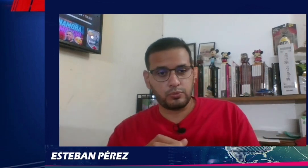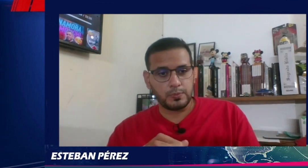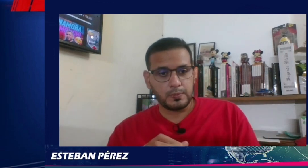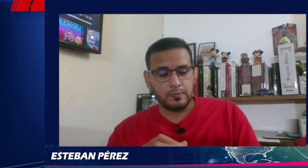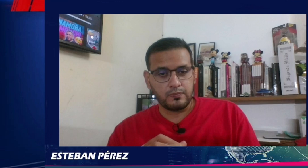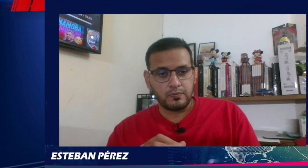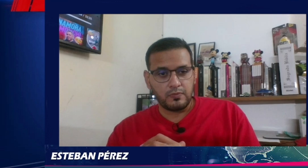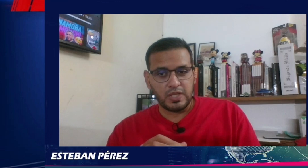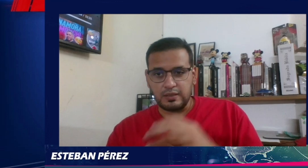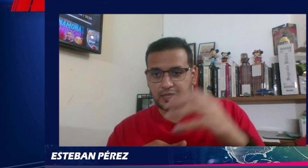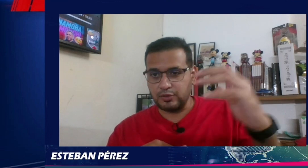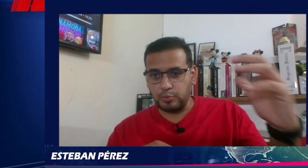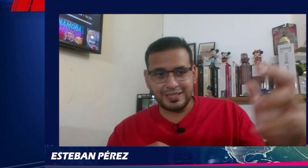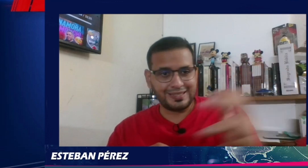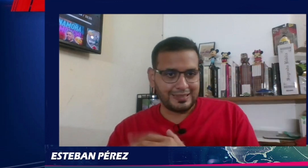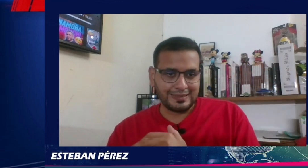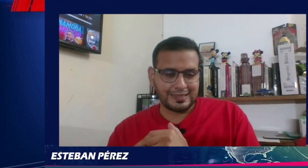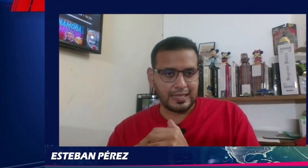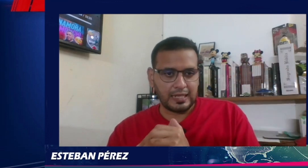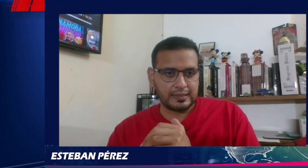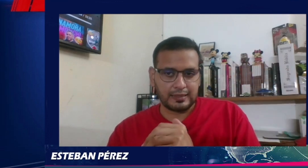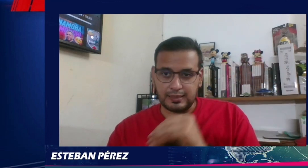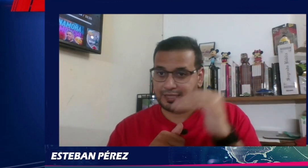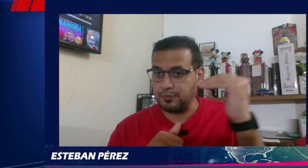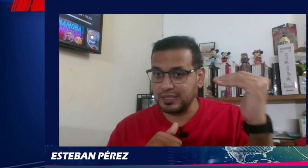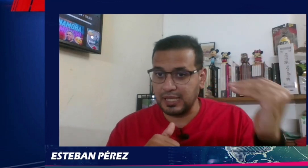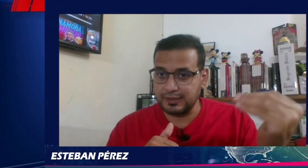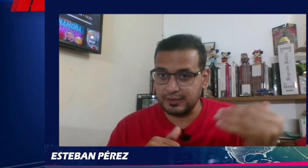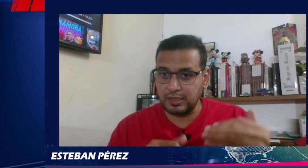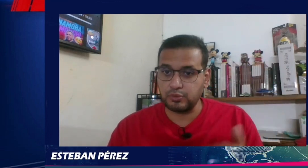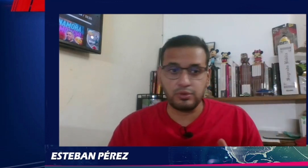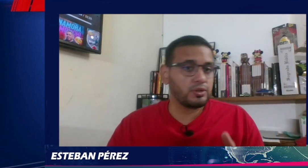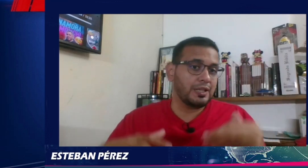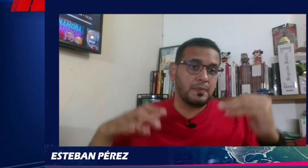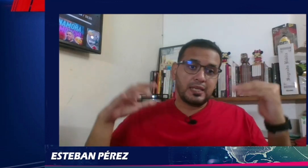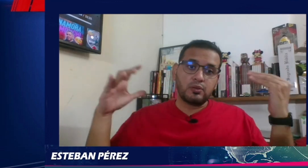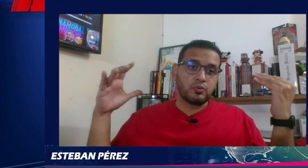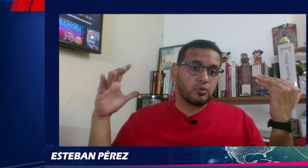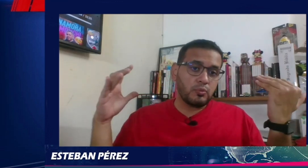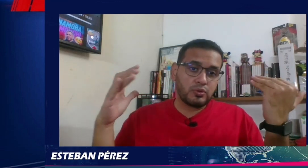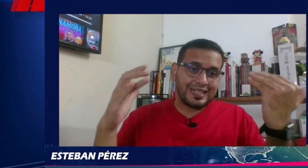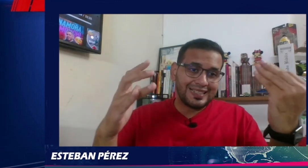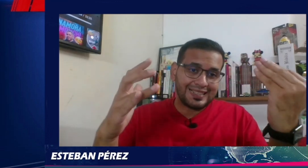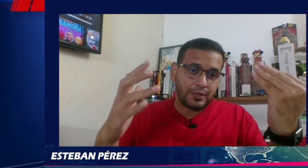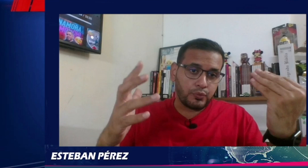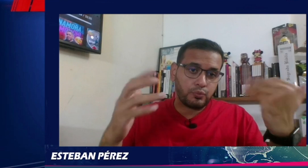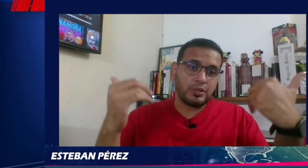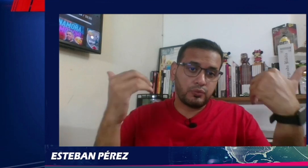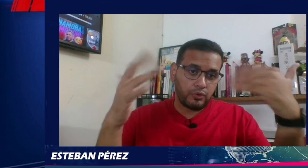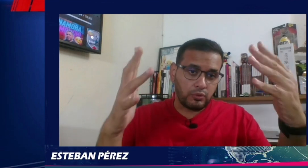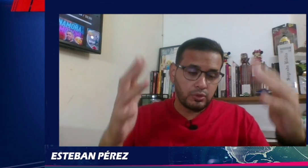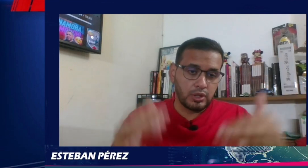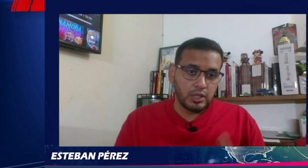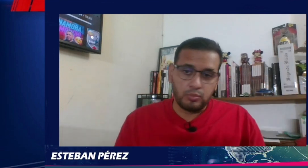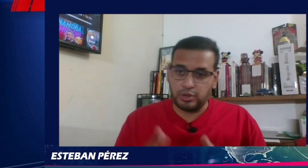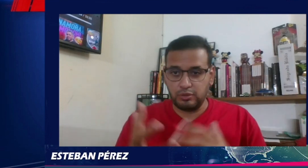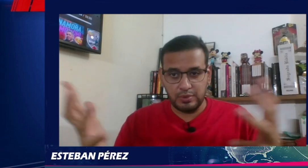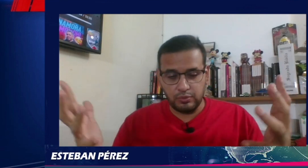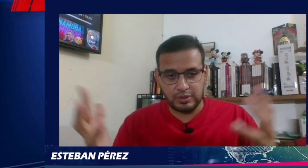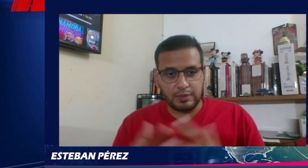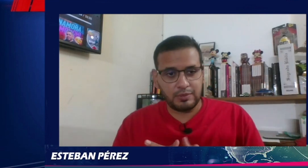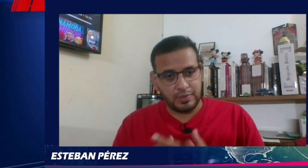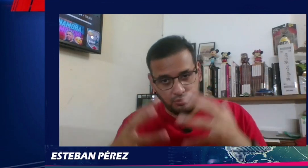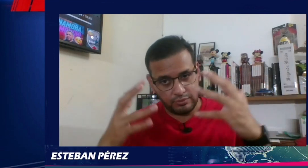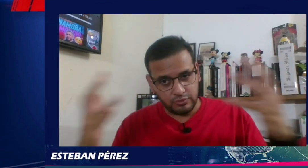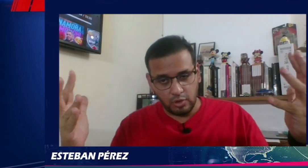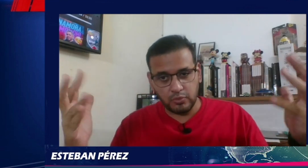productos. Las sopas instantáneas que están vetadas en Estados Unidos y en México somos clientazos. Bueno, son, porque no me